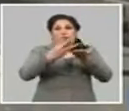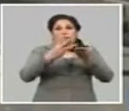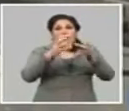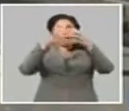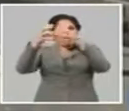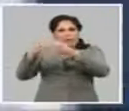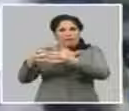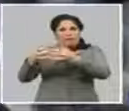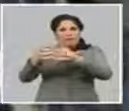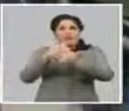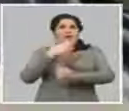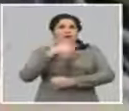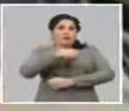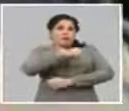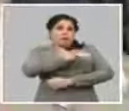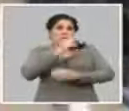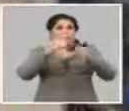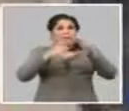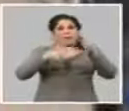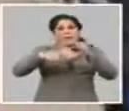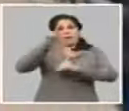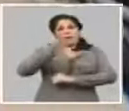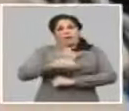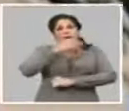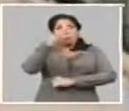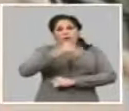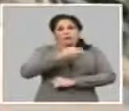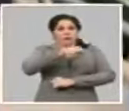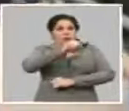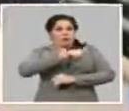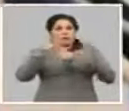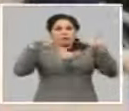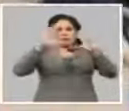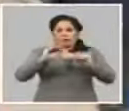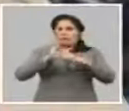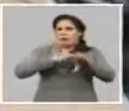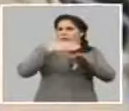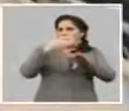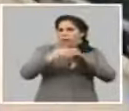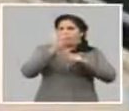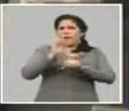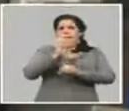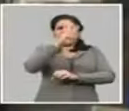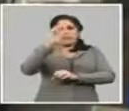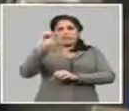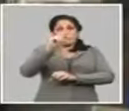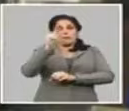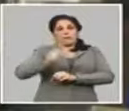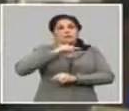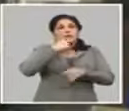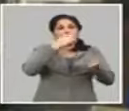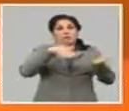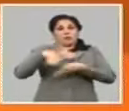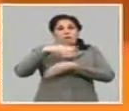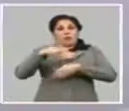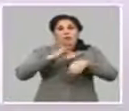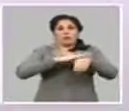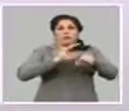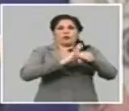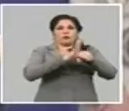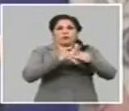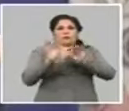las anunció anoche el primer ministro boris johnson lo hizo después de superar los 300 fallecidos con coronavirus